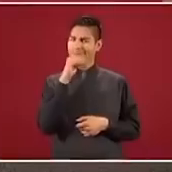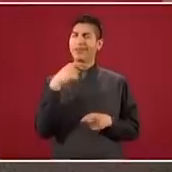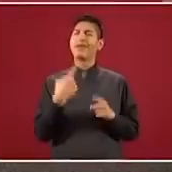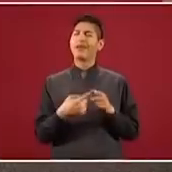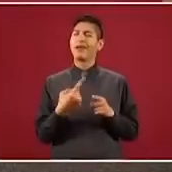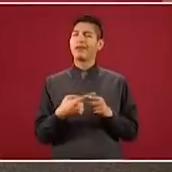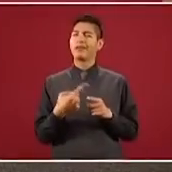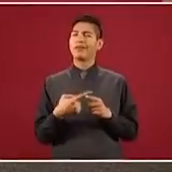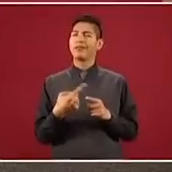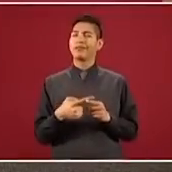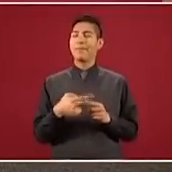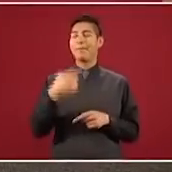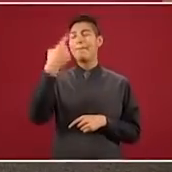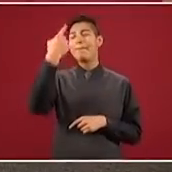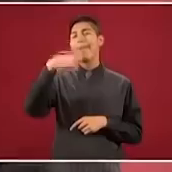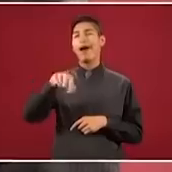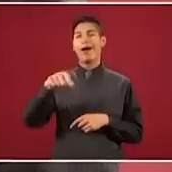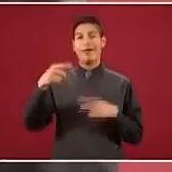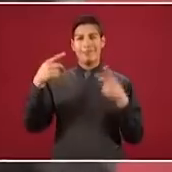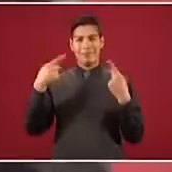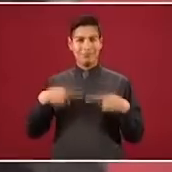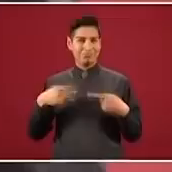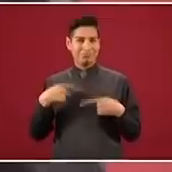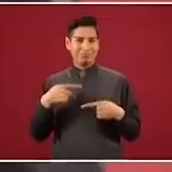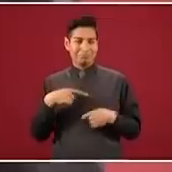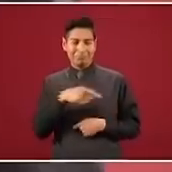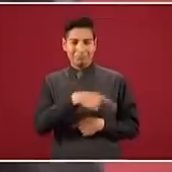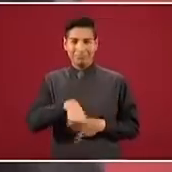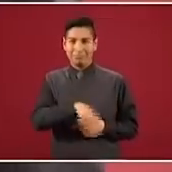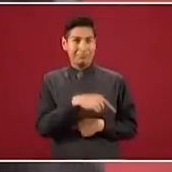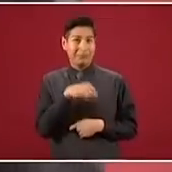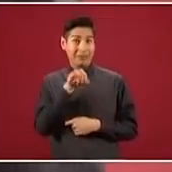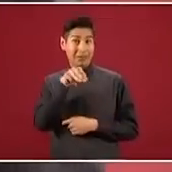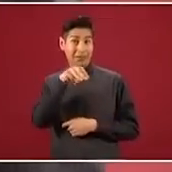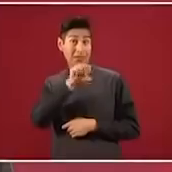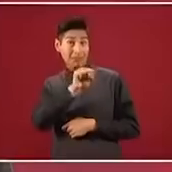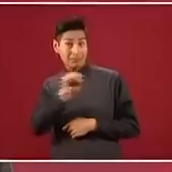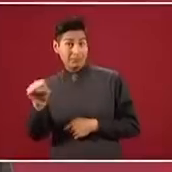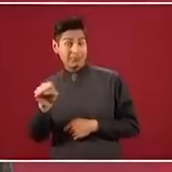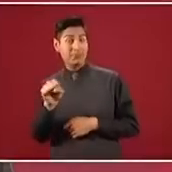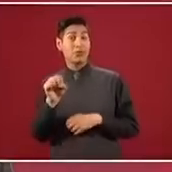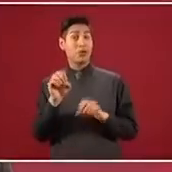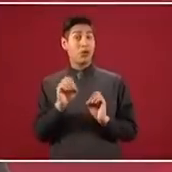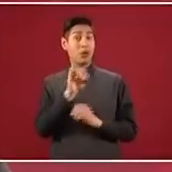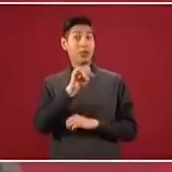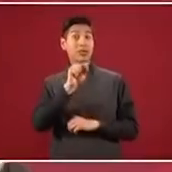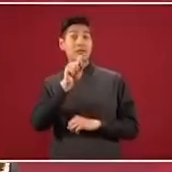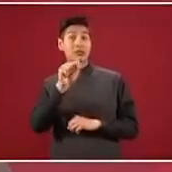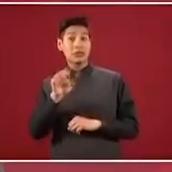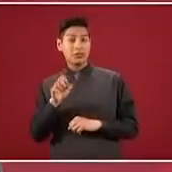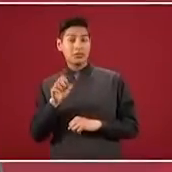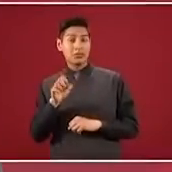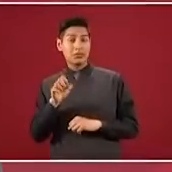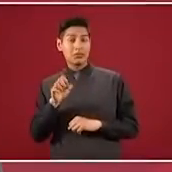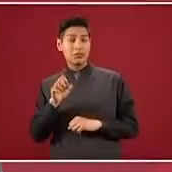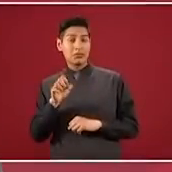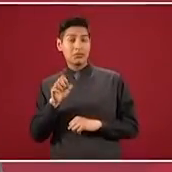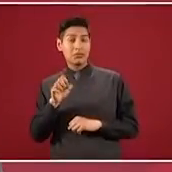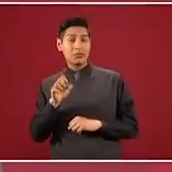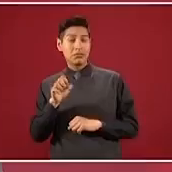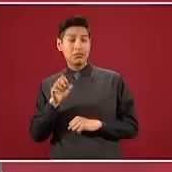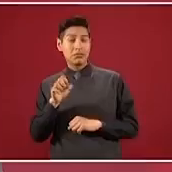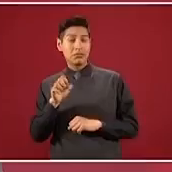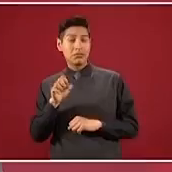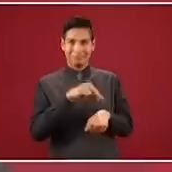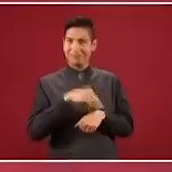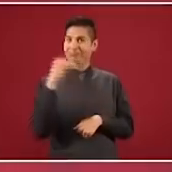para la población que no cuenta con seguridad social. Ese es el